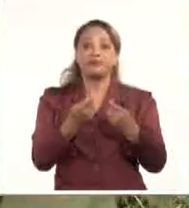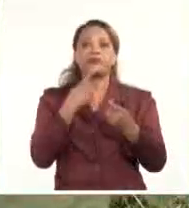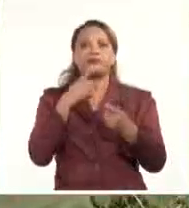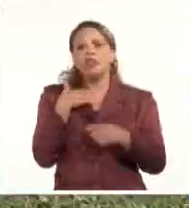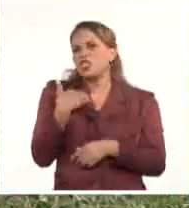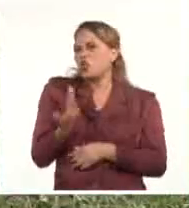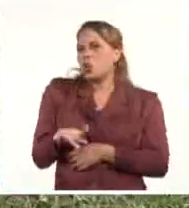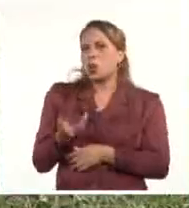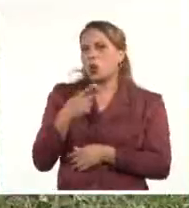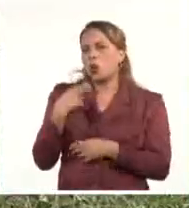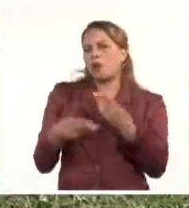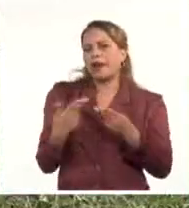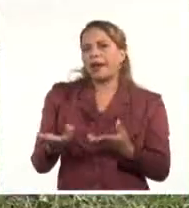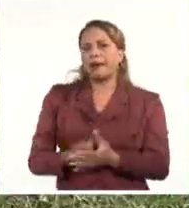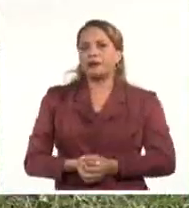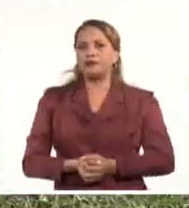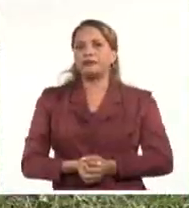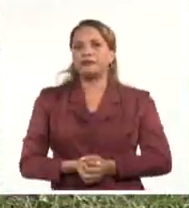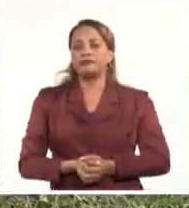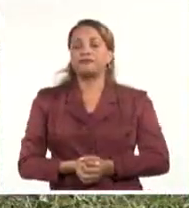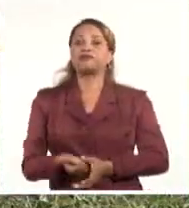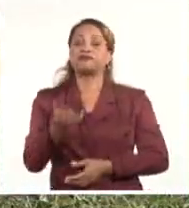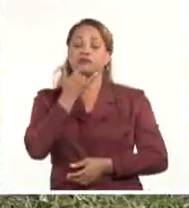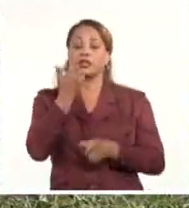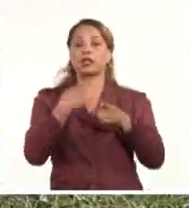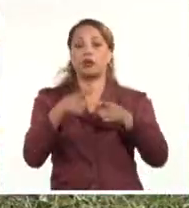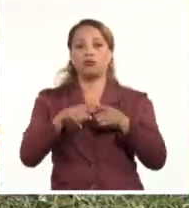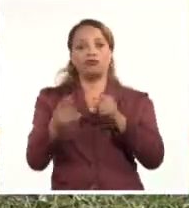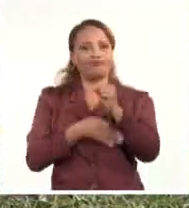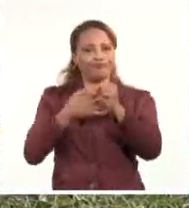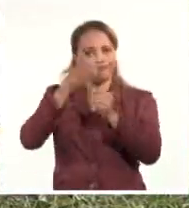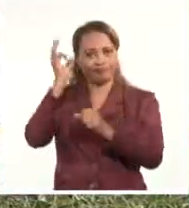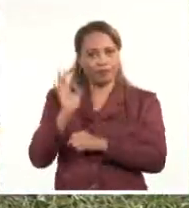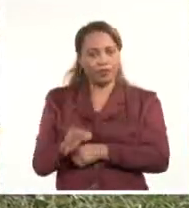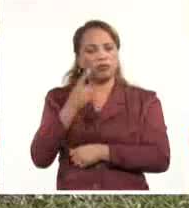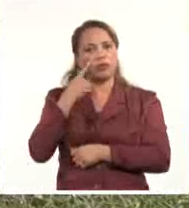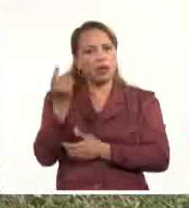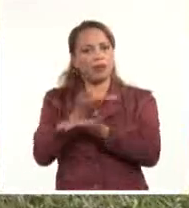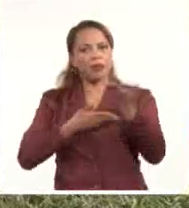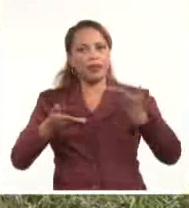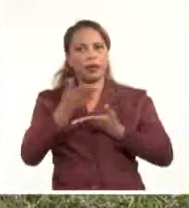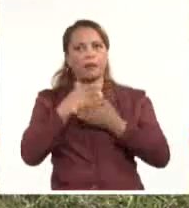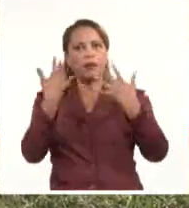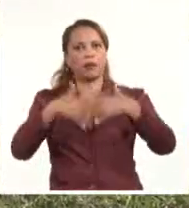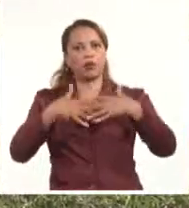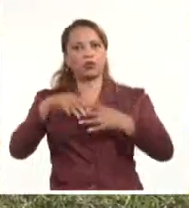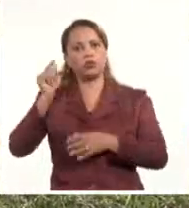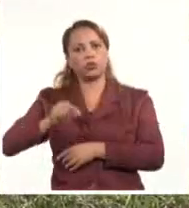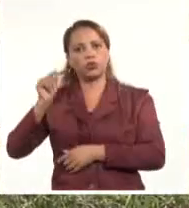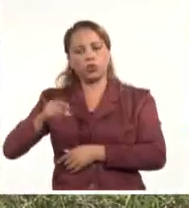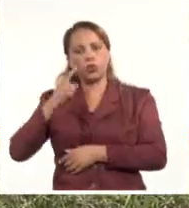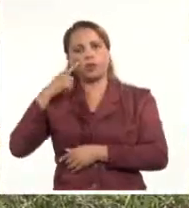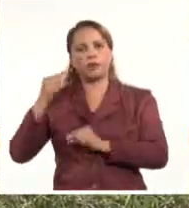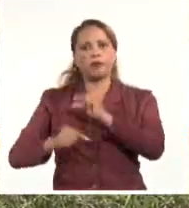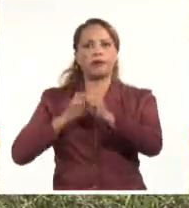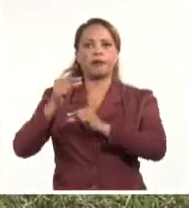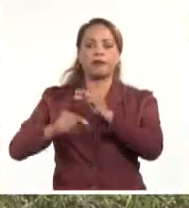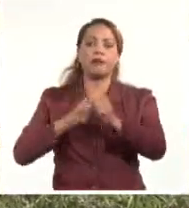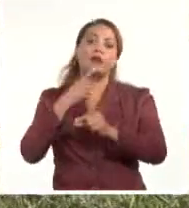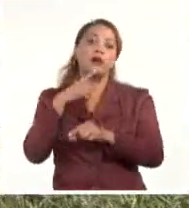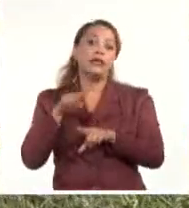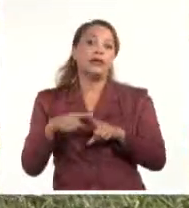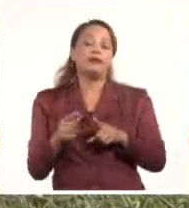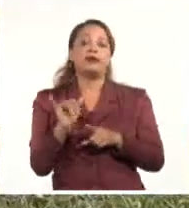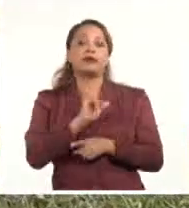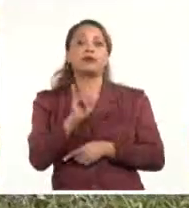quedo yo? Hay un déficit de recursos que es real. Usted lo ha estado intercambiando con los productores y que es lo que le ha venido asentando, pero